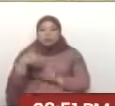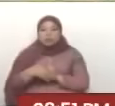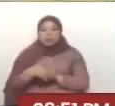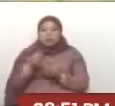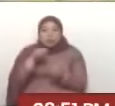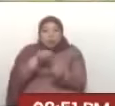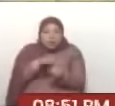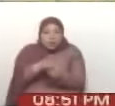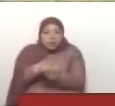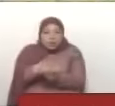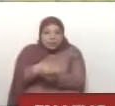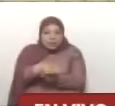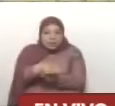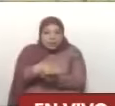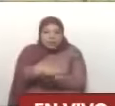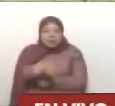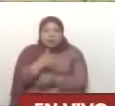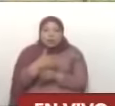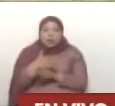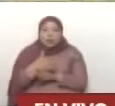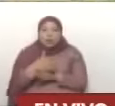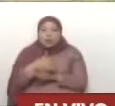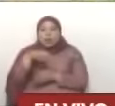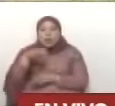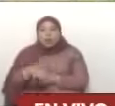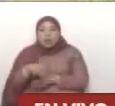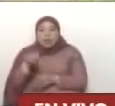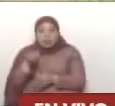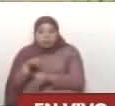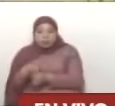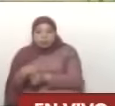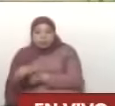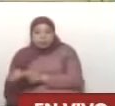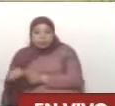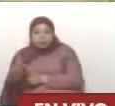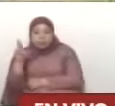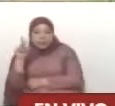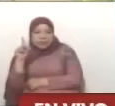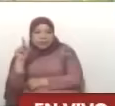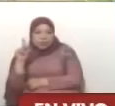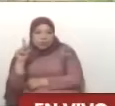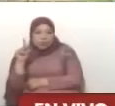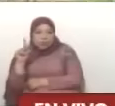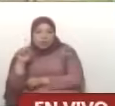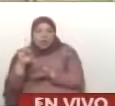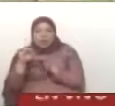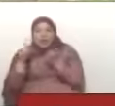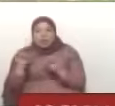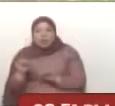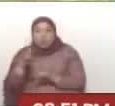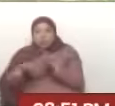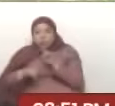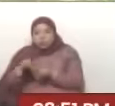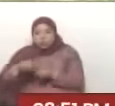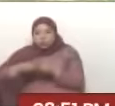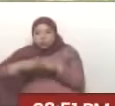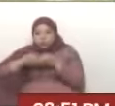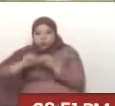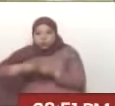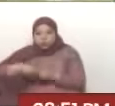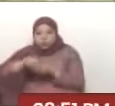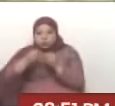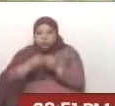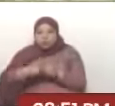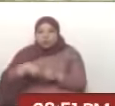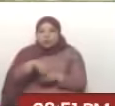del Orinoco, que lo compartimos con el estado del Tamacuro. El segundo es ya artesanal, que viene siendo la curagua, la